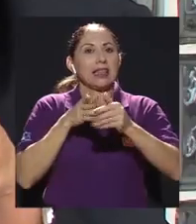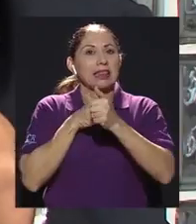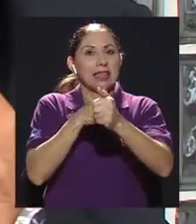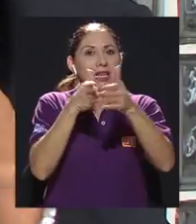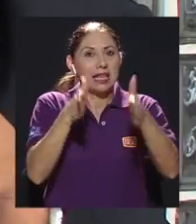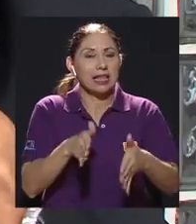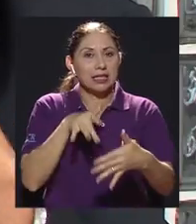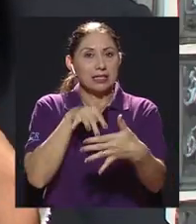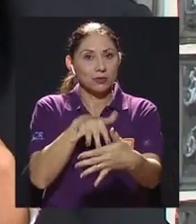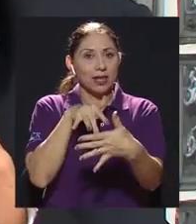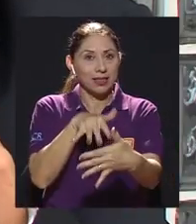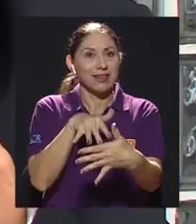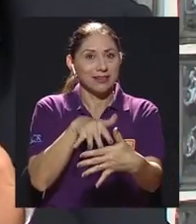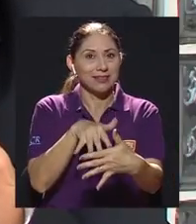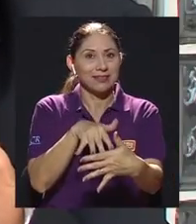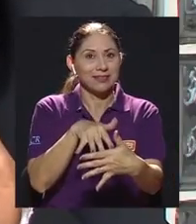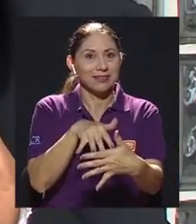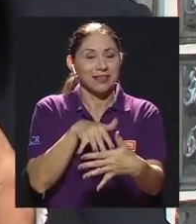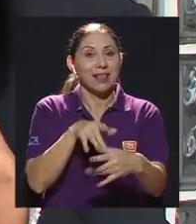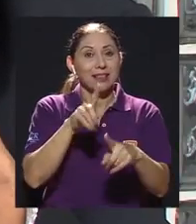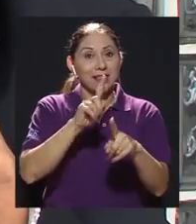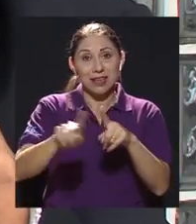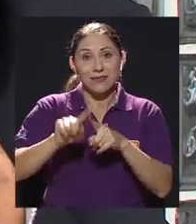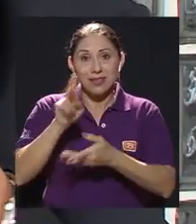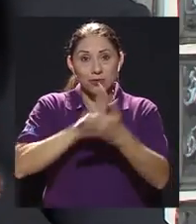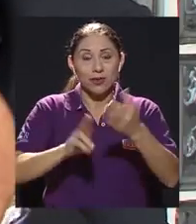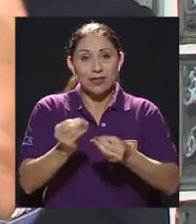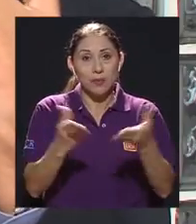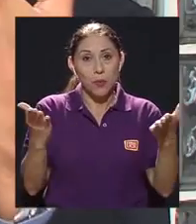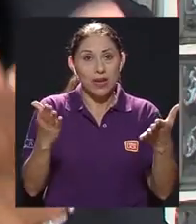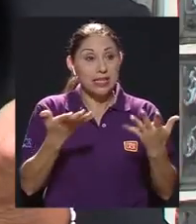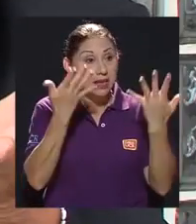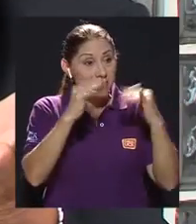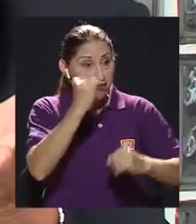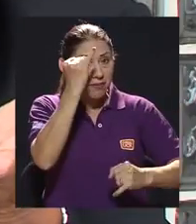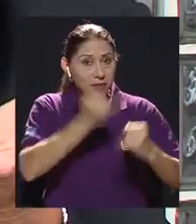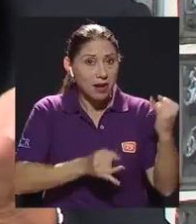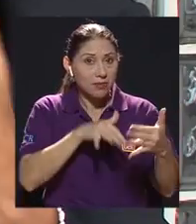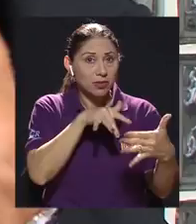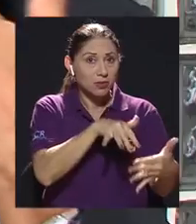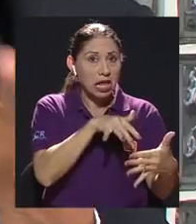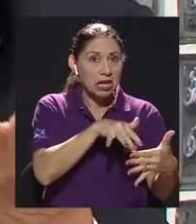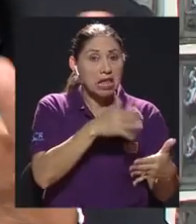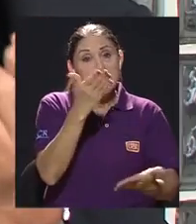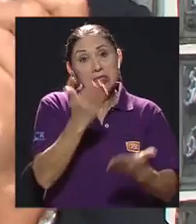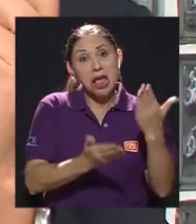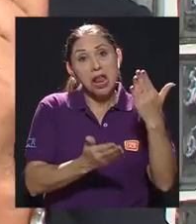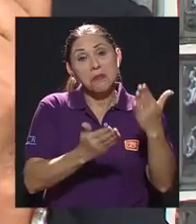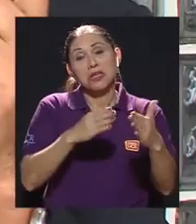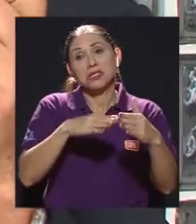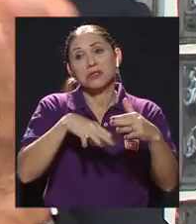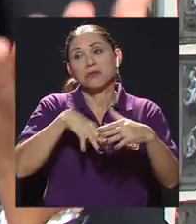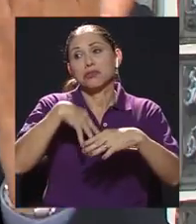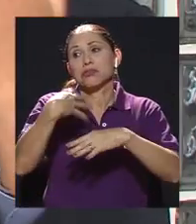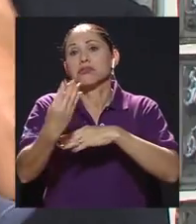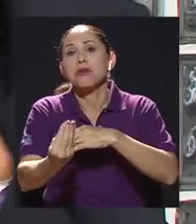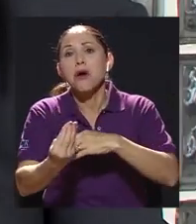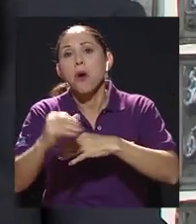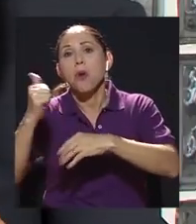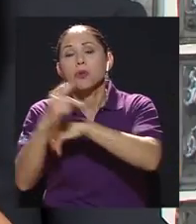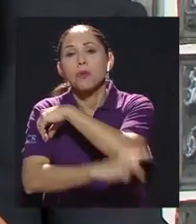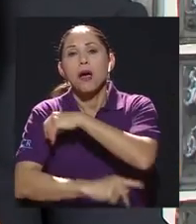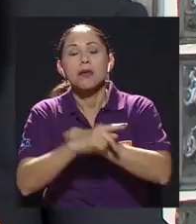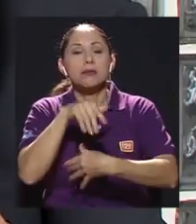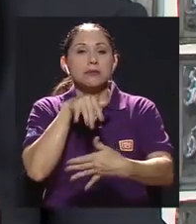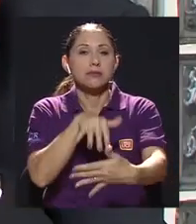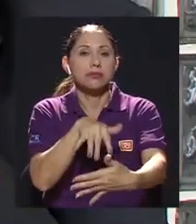terminado su ciclo académico han salido probablemente a hacer estudios en el extranjero, han